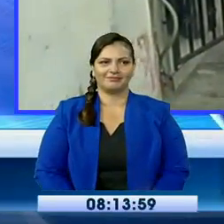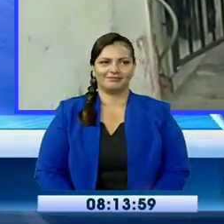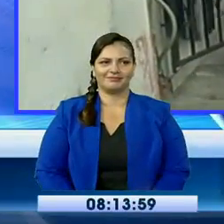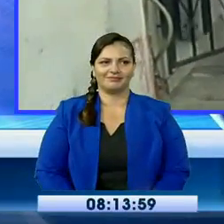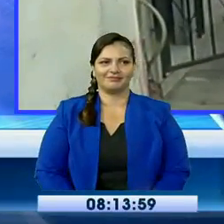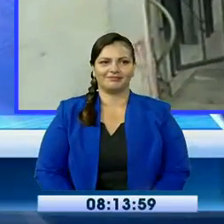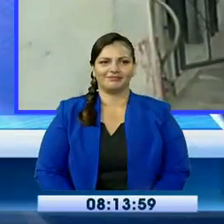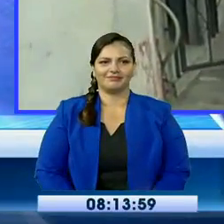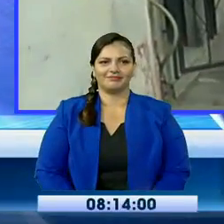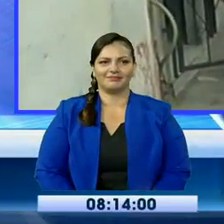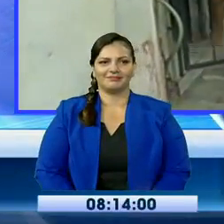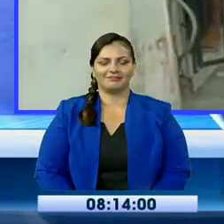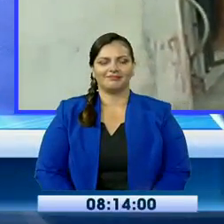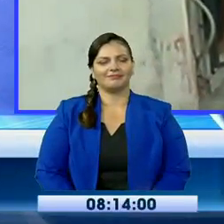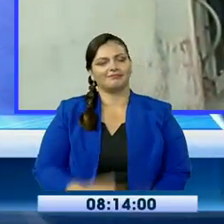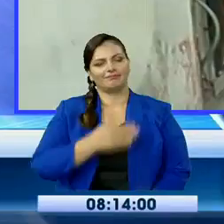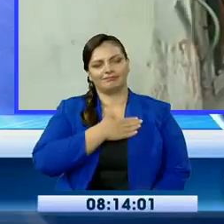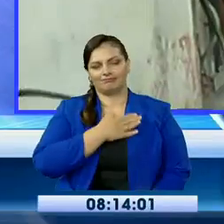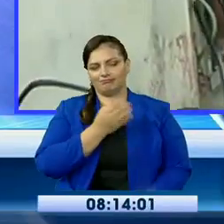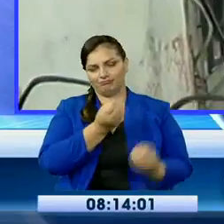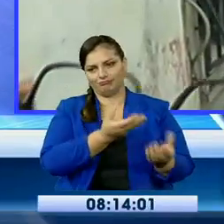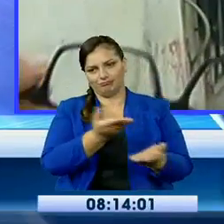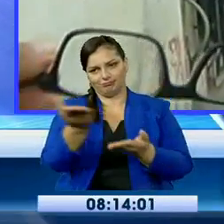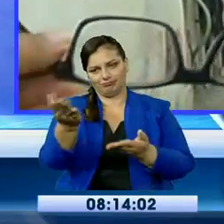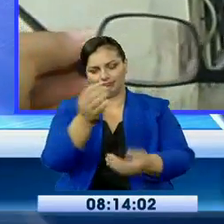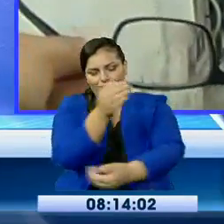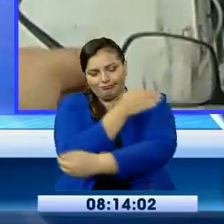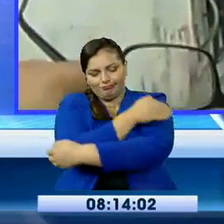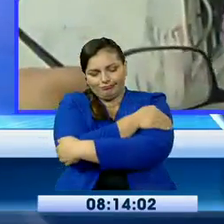está usted encargado de darle un fuerte abrazo a la señora de mi parte.